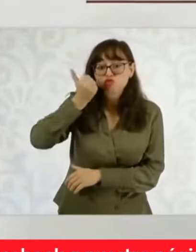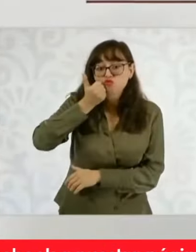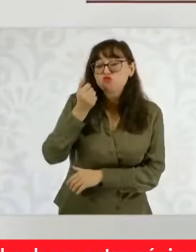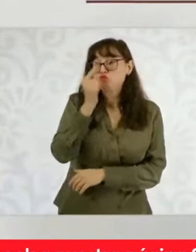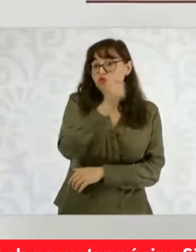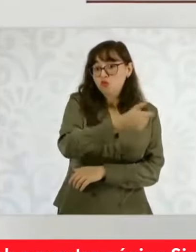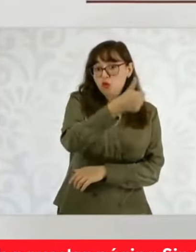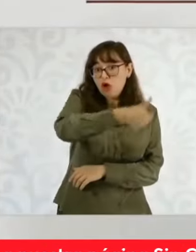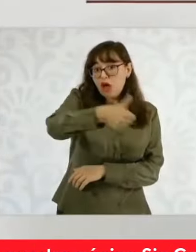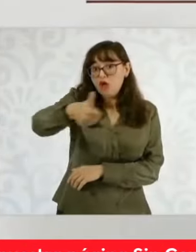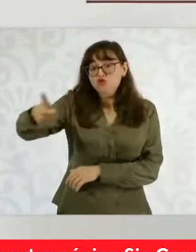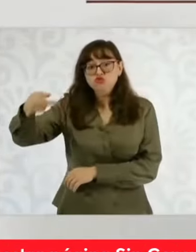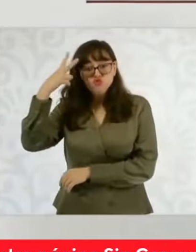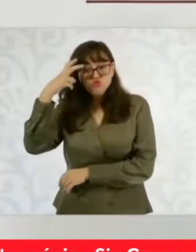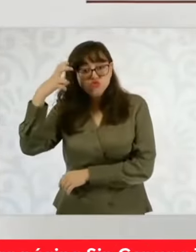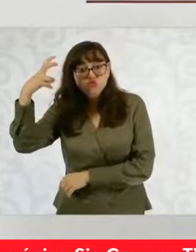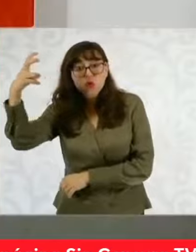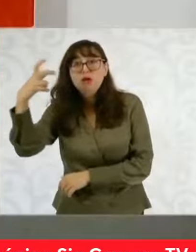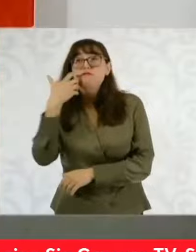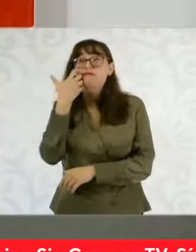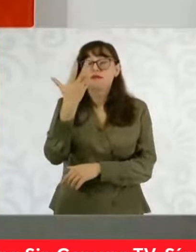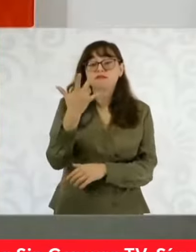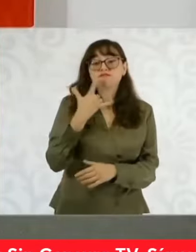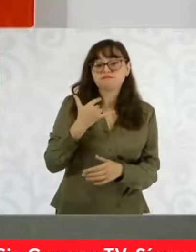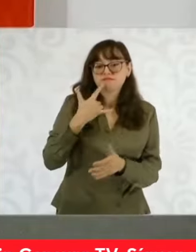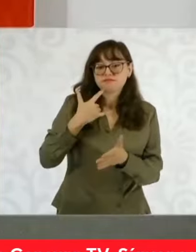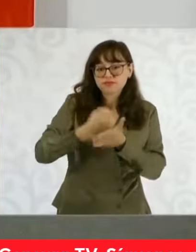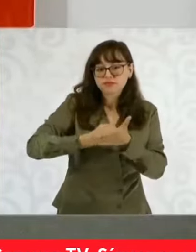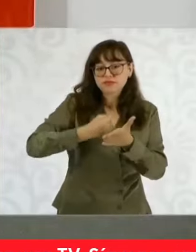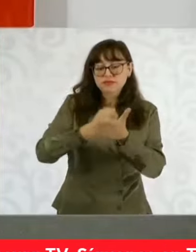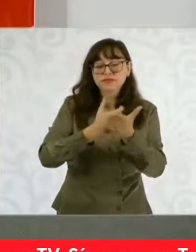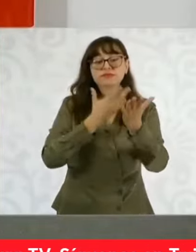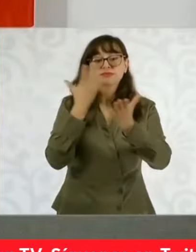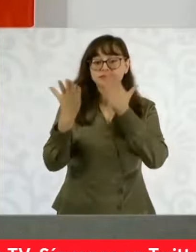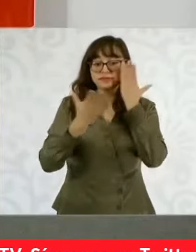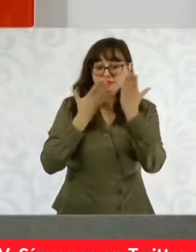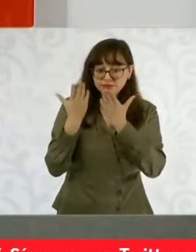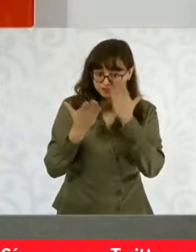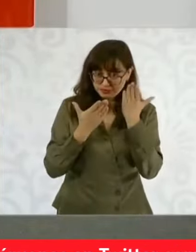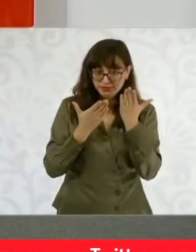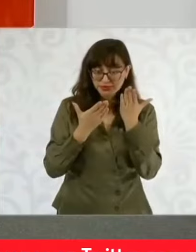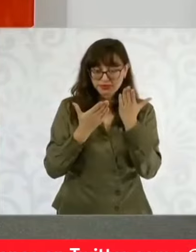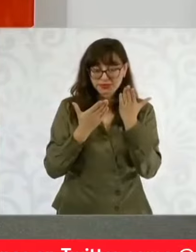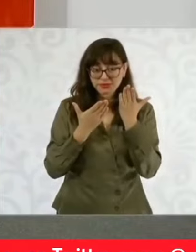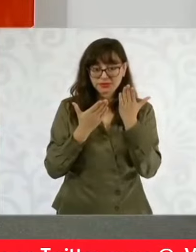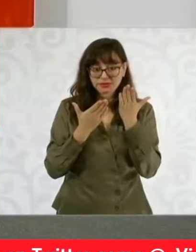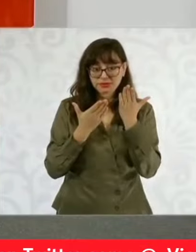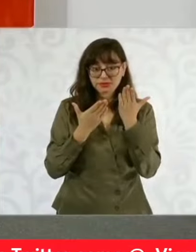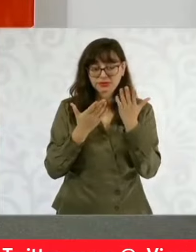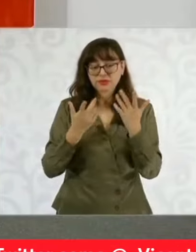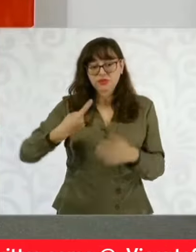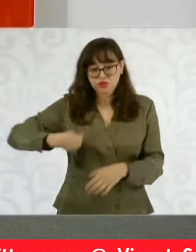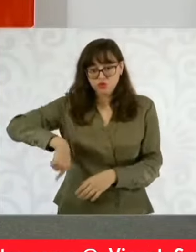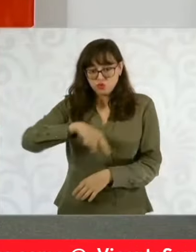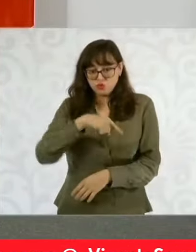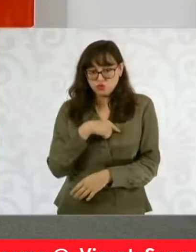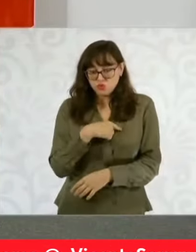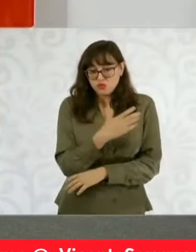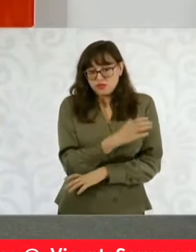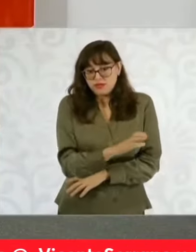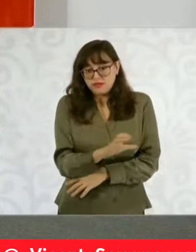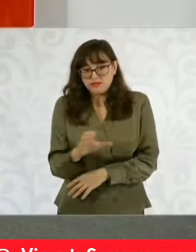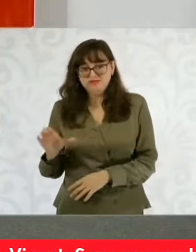sueños, que luche por sus sueños, que estudie y como decimos nosotros los campesinos,